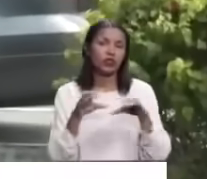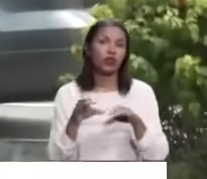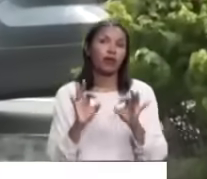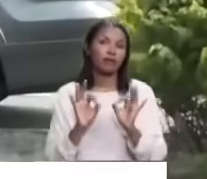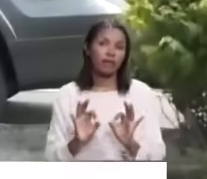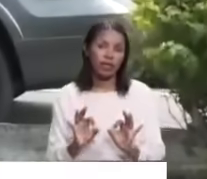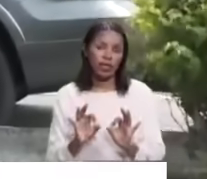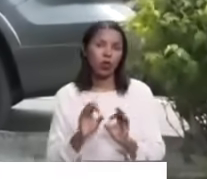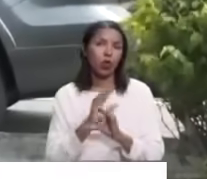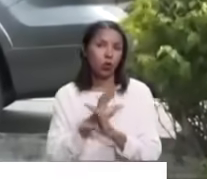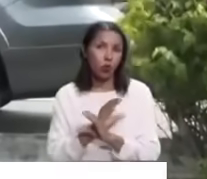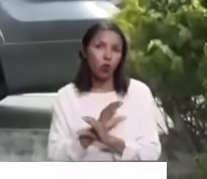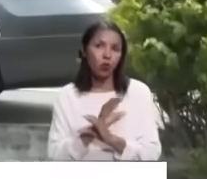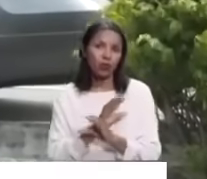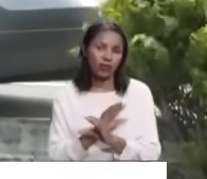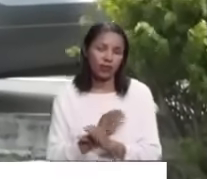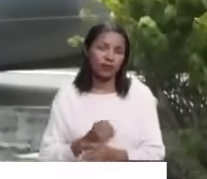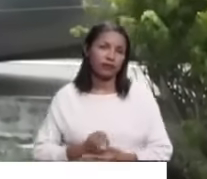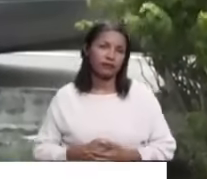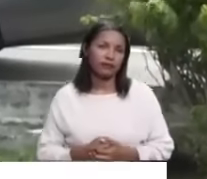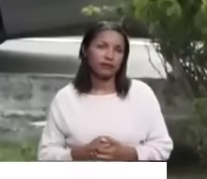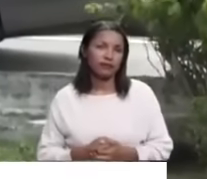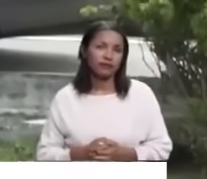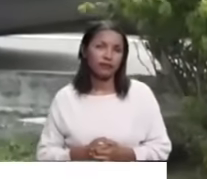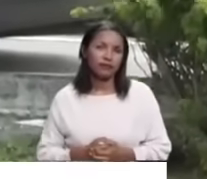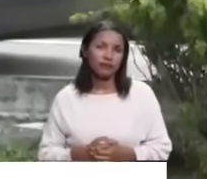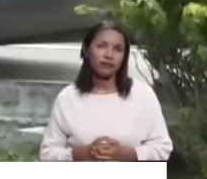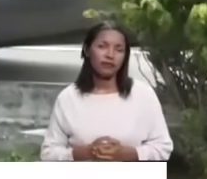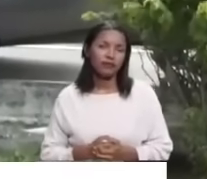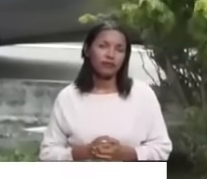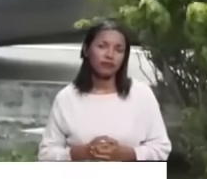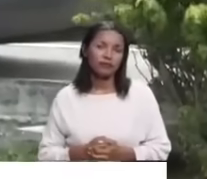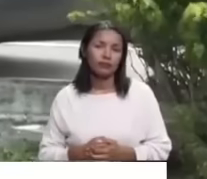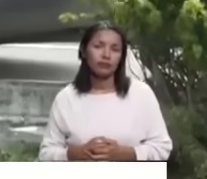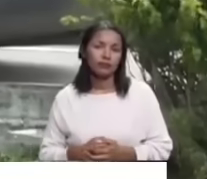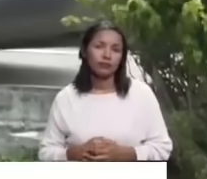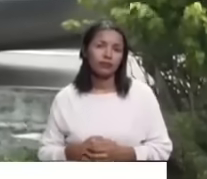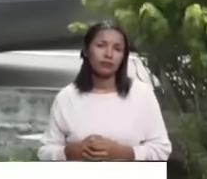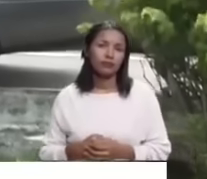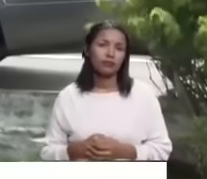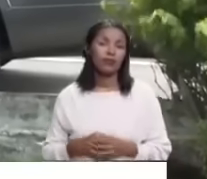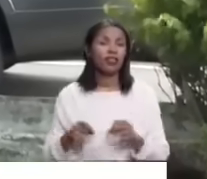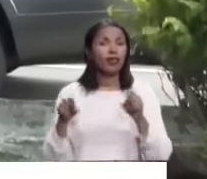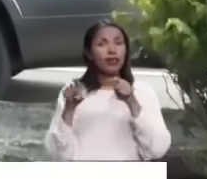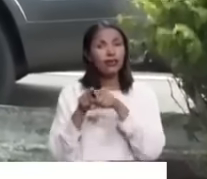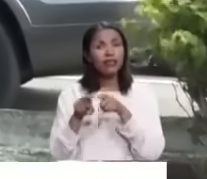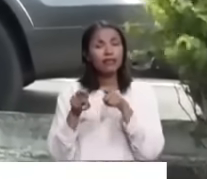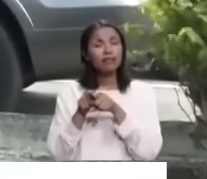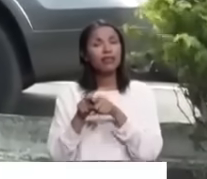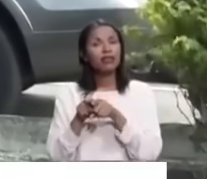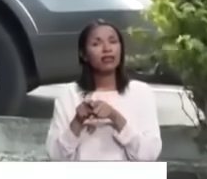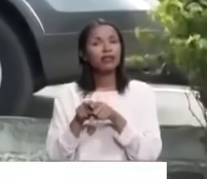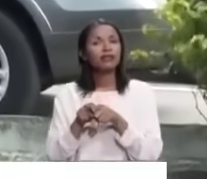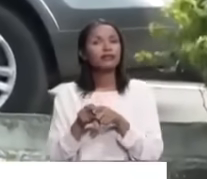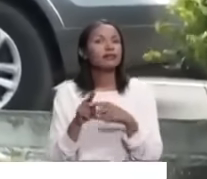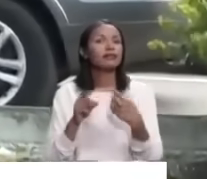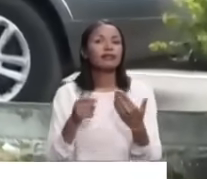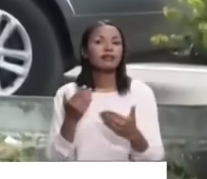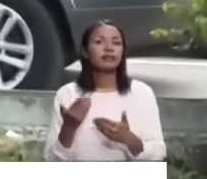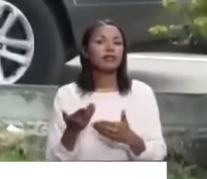Maciel. Así es. Además que, claro, porque se trata de una acción que puede derivarse